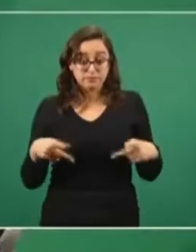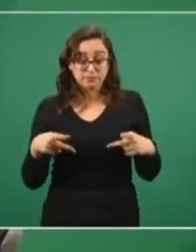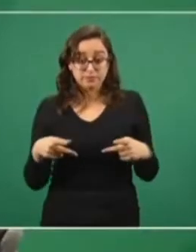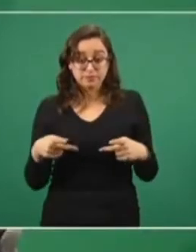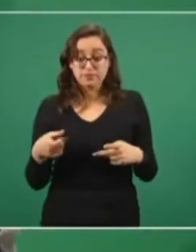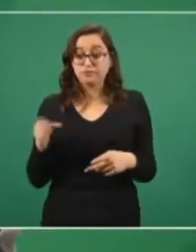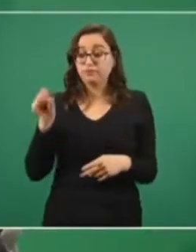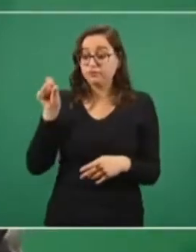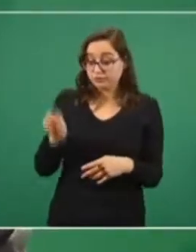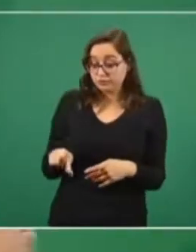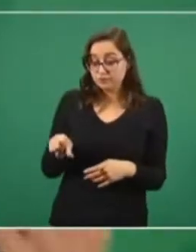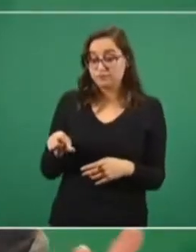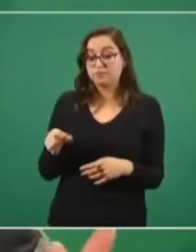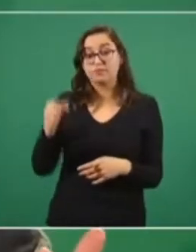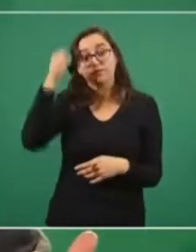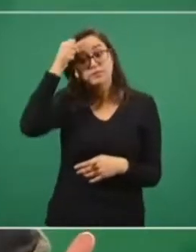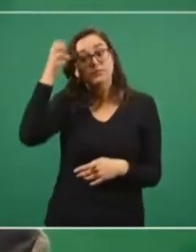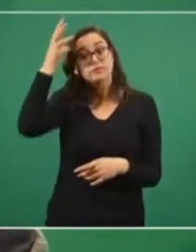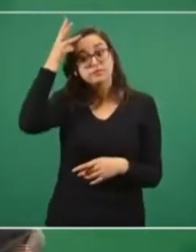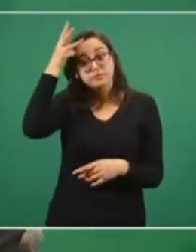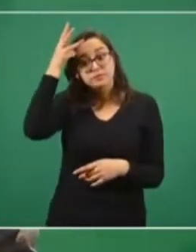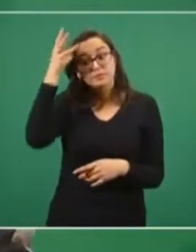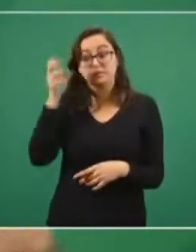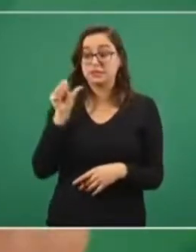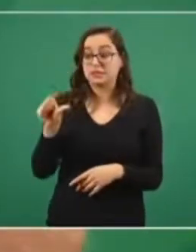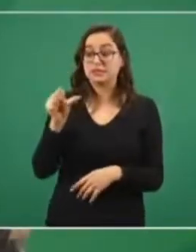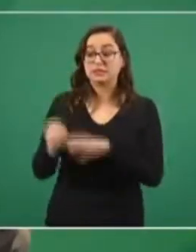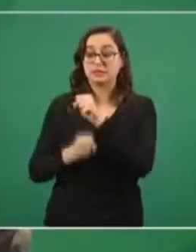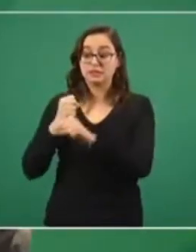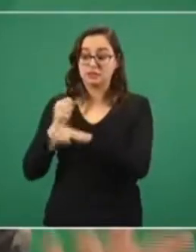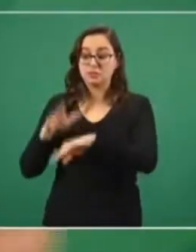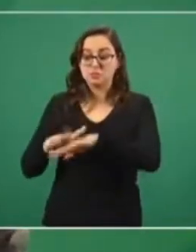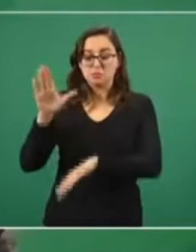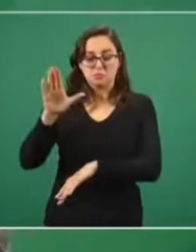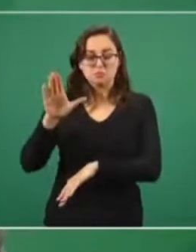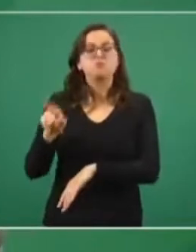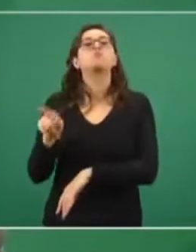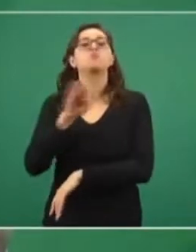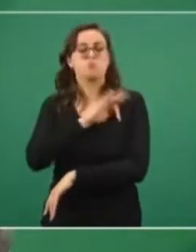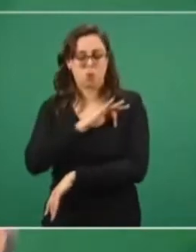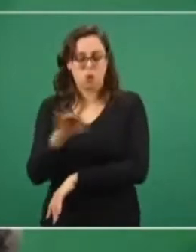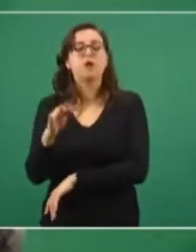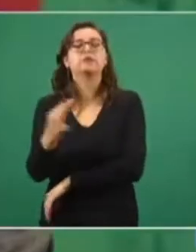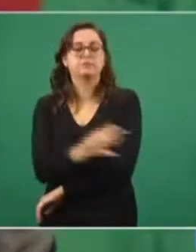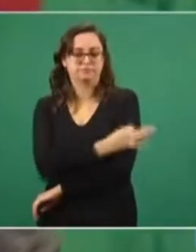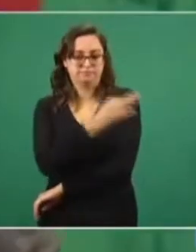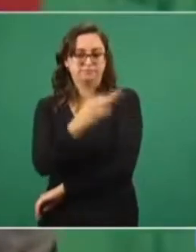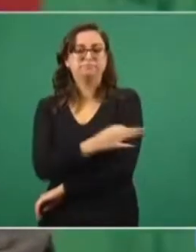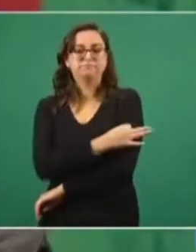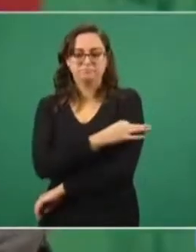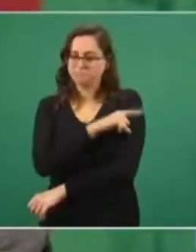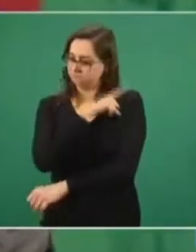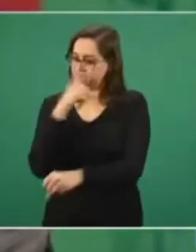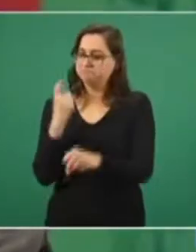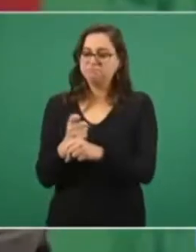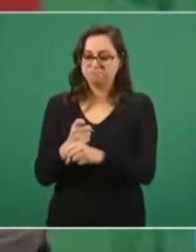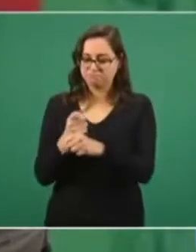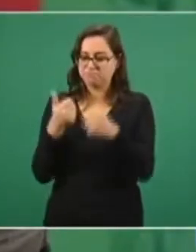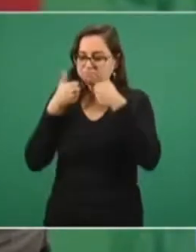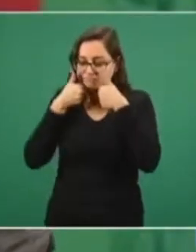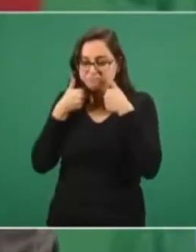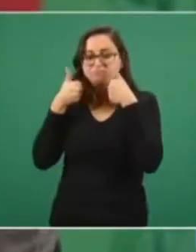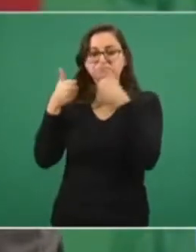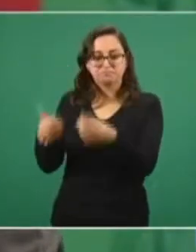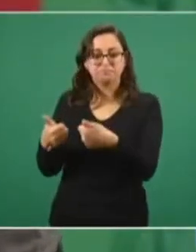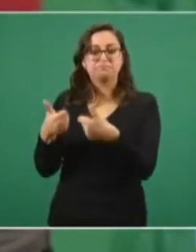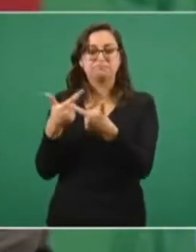tiene síndrome de Down y tiene más de 16 años, será elegible para vacunación por su condición